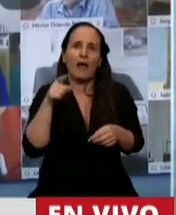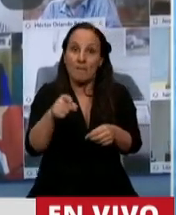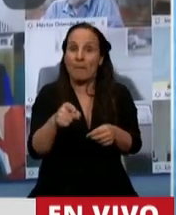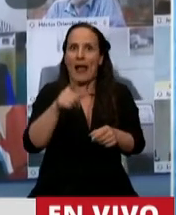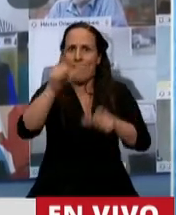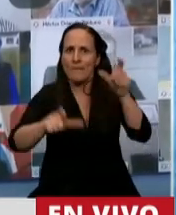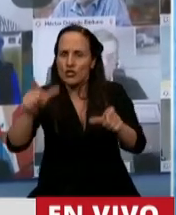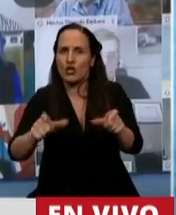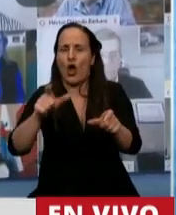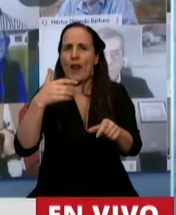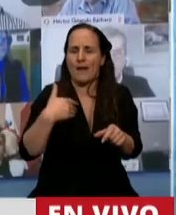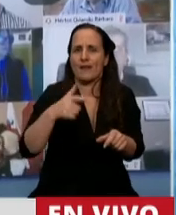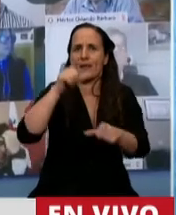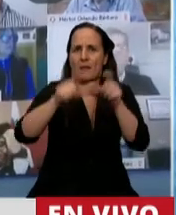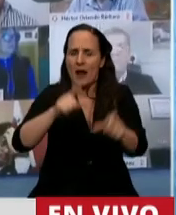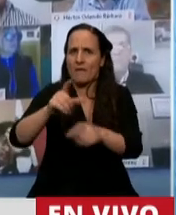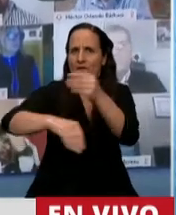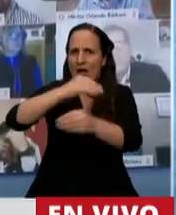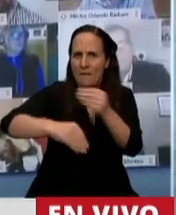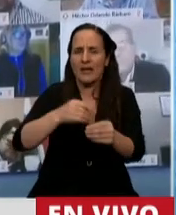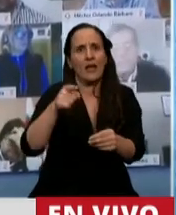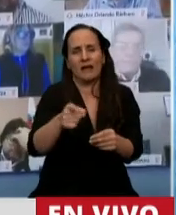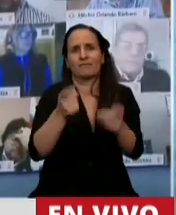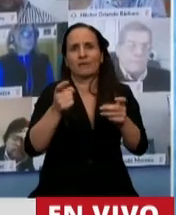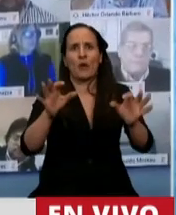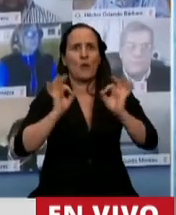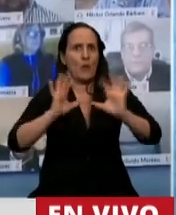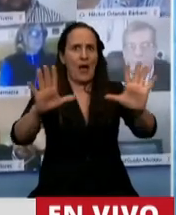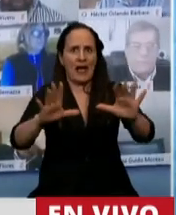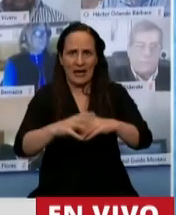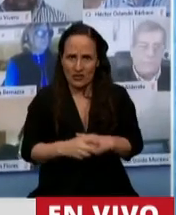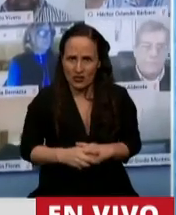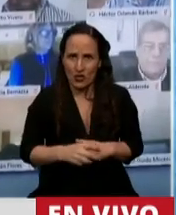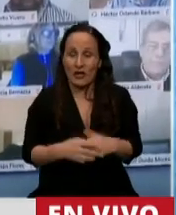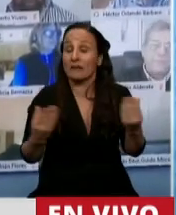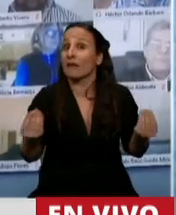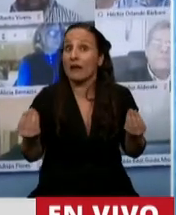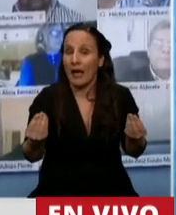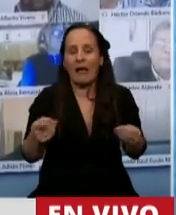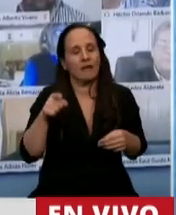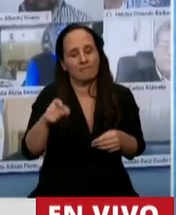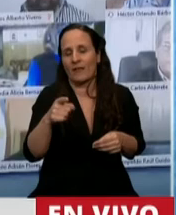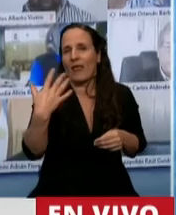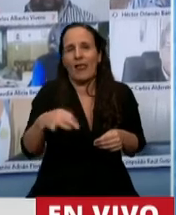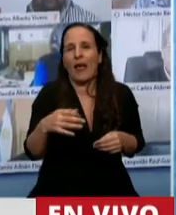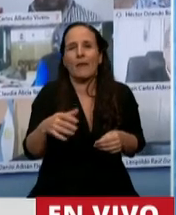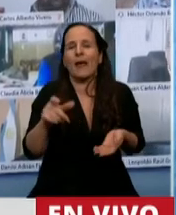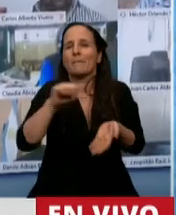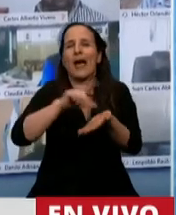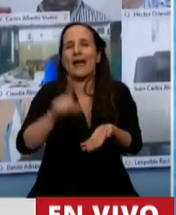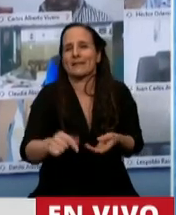familia trabajadora, de poder gozar de sus merecidas vacaciones, y qué mejor que hacerlo en este país maravilloso que